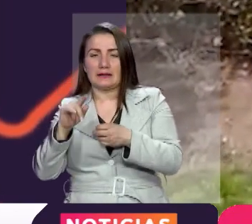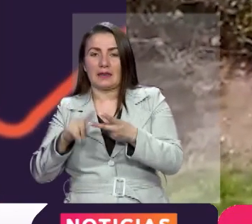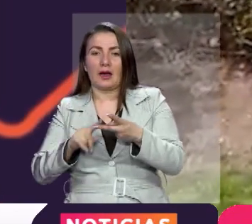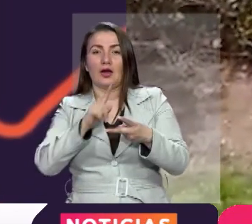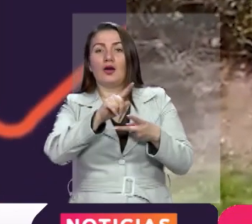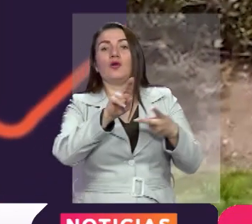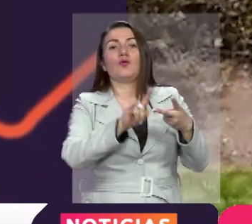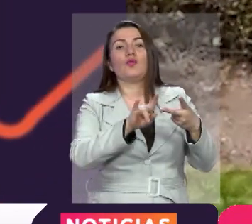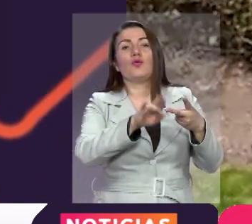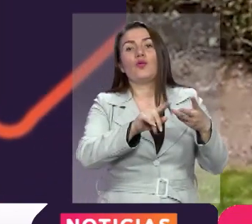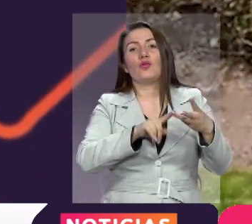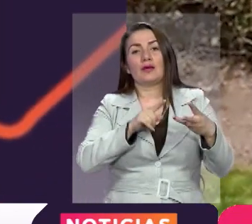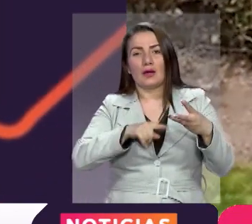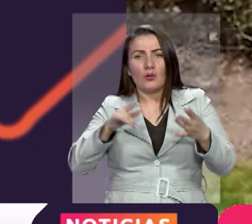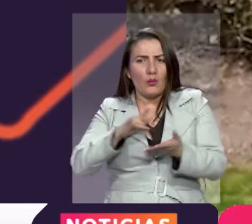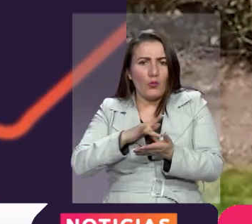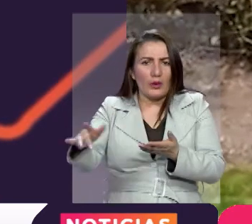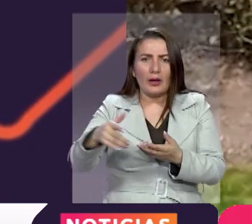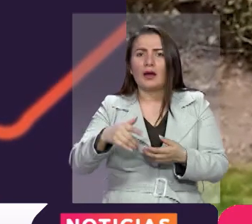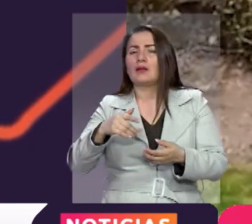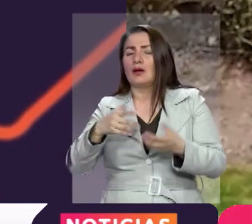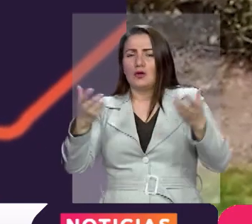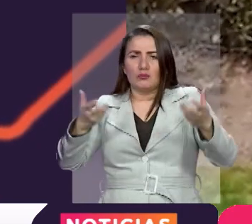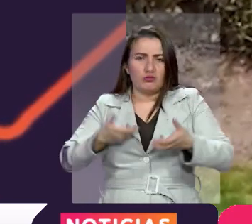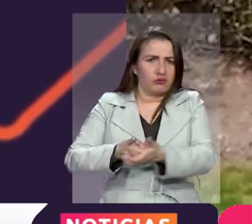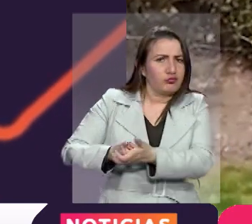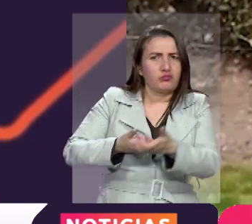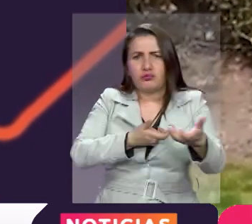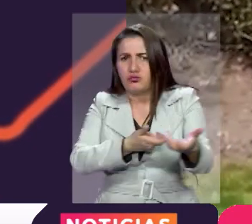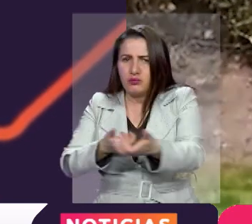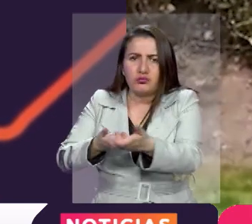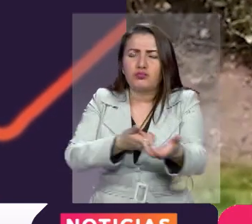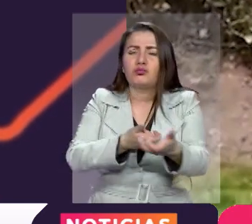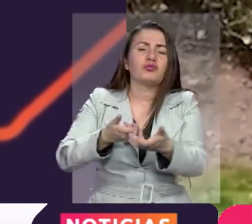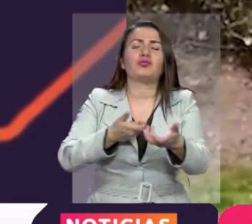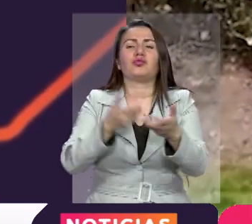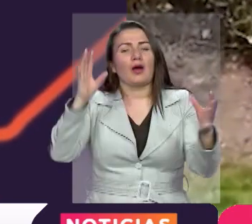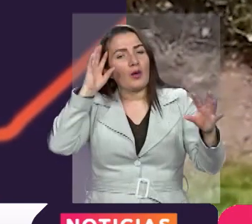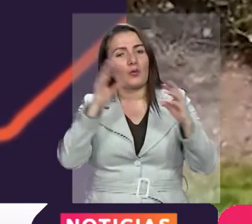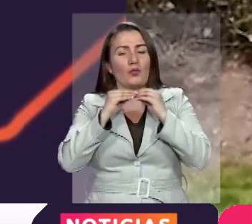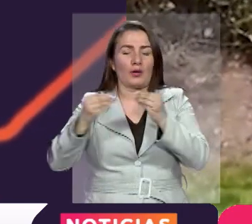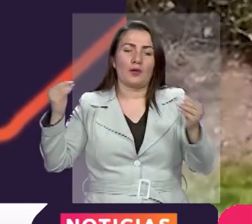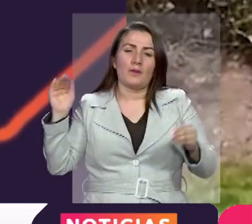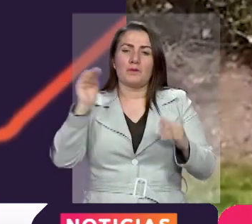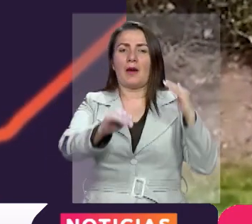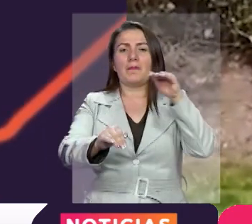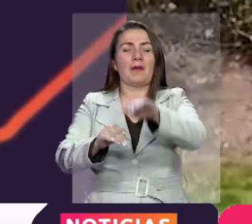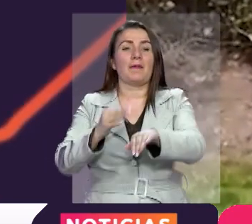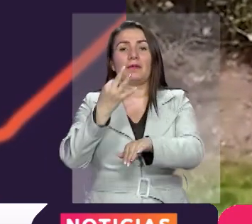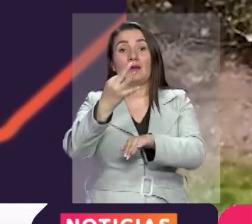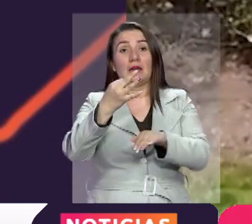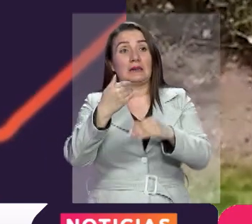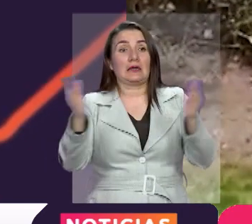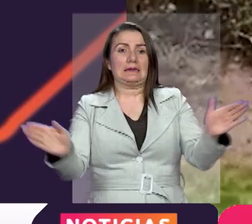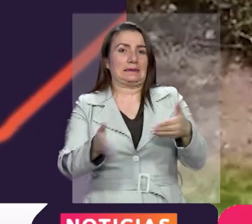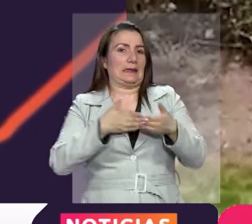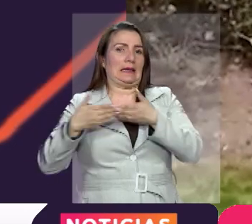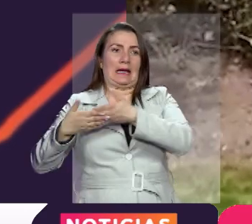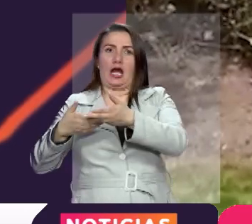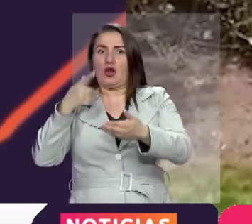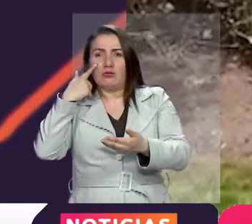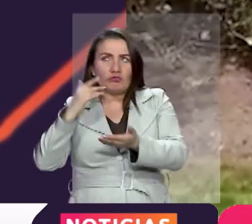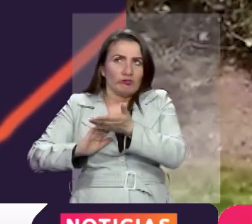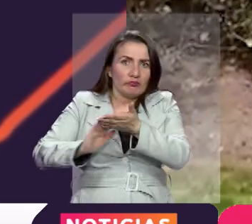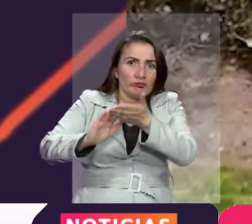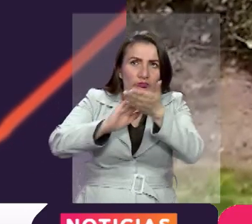también se activa el Centro Regulador de Urgencias del Departamento de Cundinamarca y la Concesión Vial. Al momento la vía se encuentra totalmente